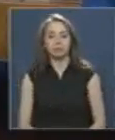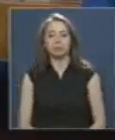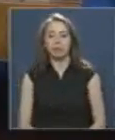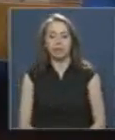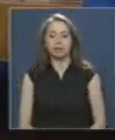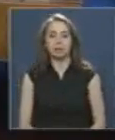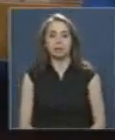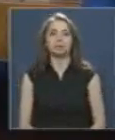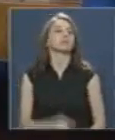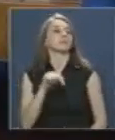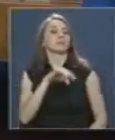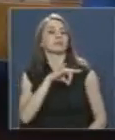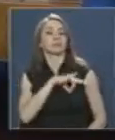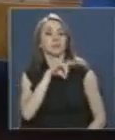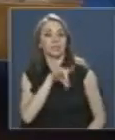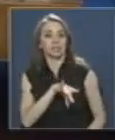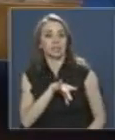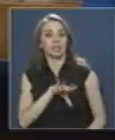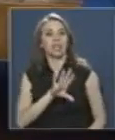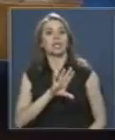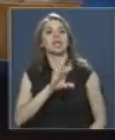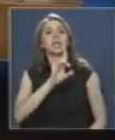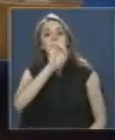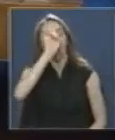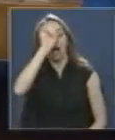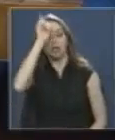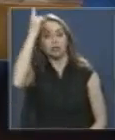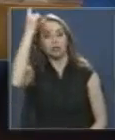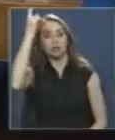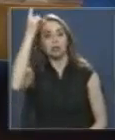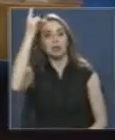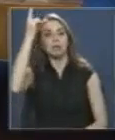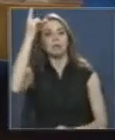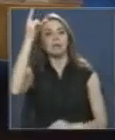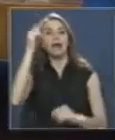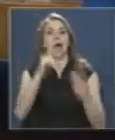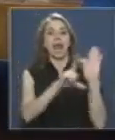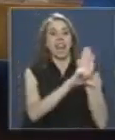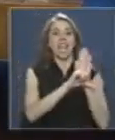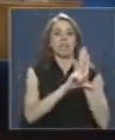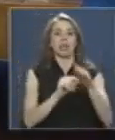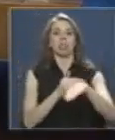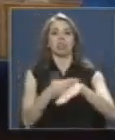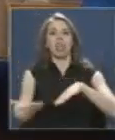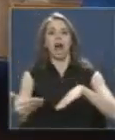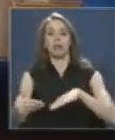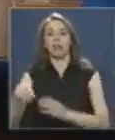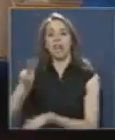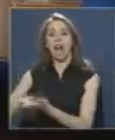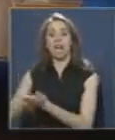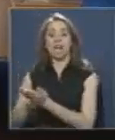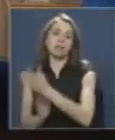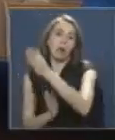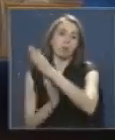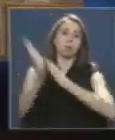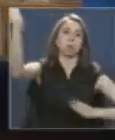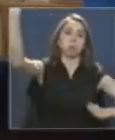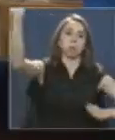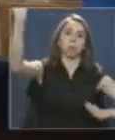Las leyes en Chile acostumbran a llegar atrasadas a la realidad. Cuando